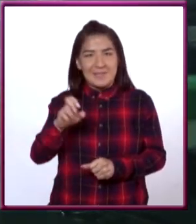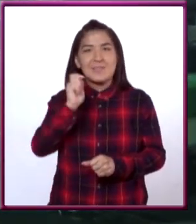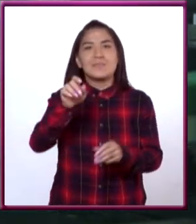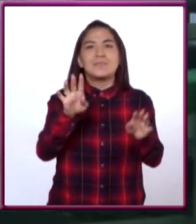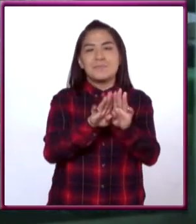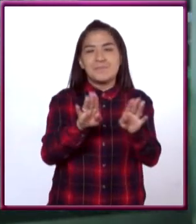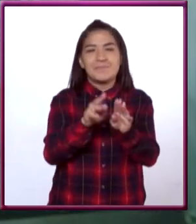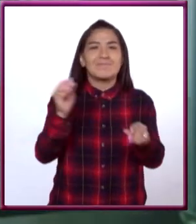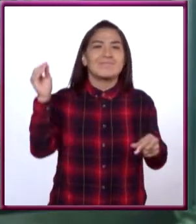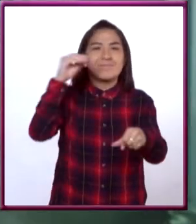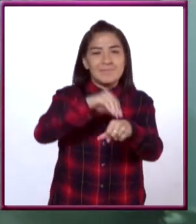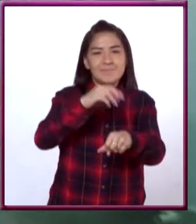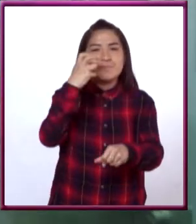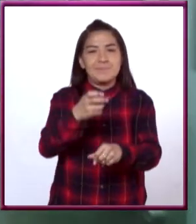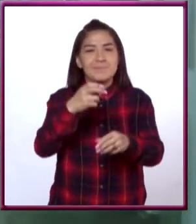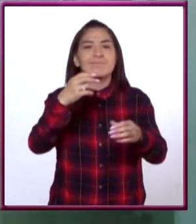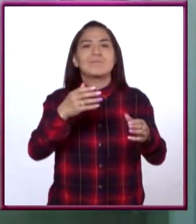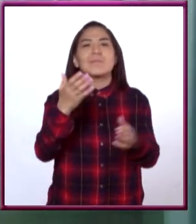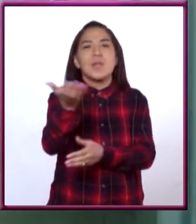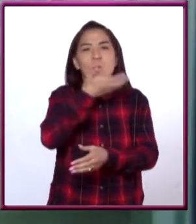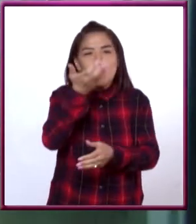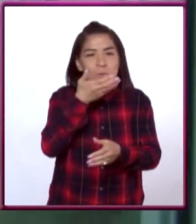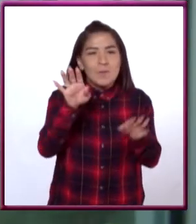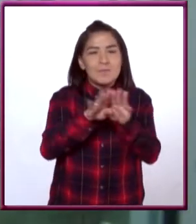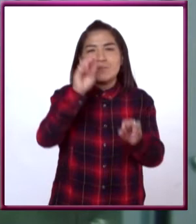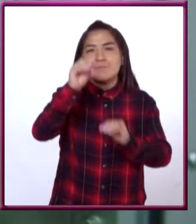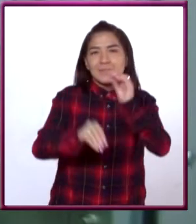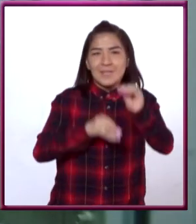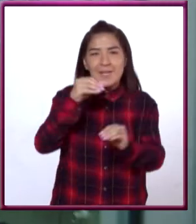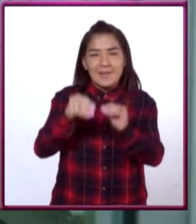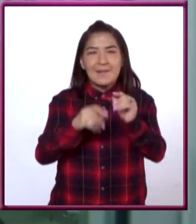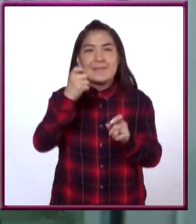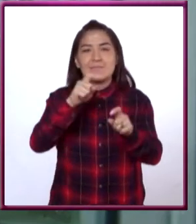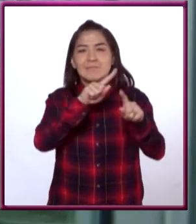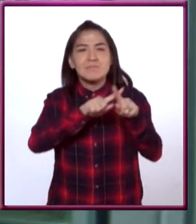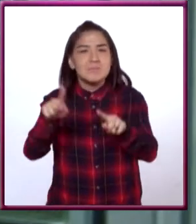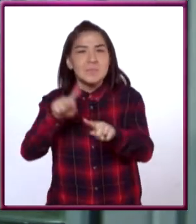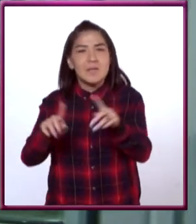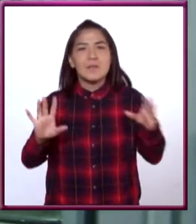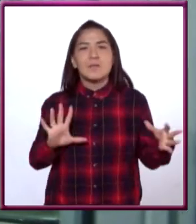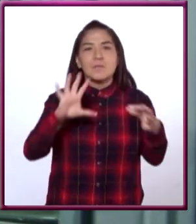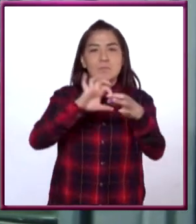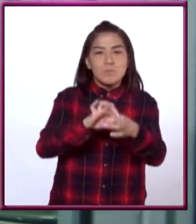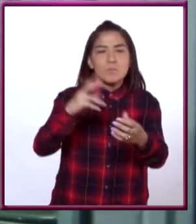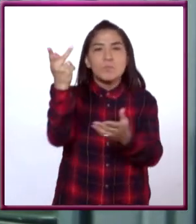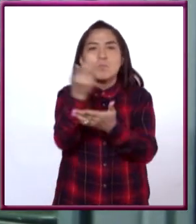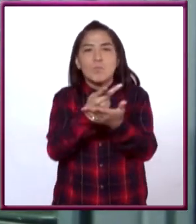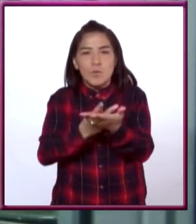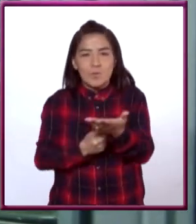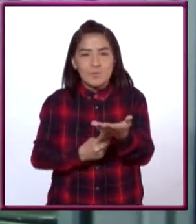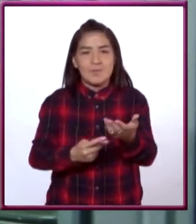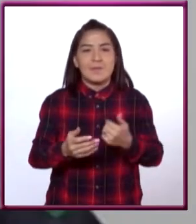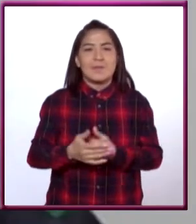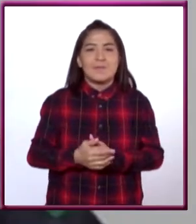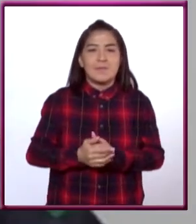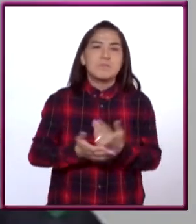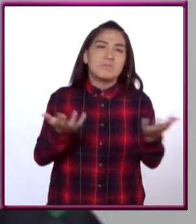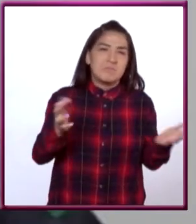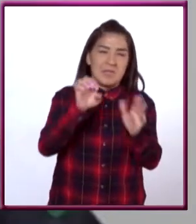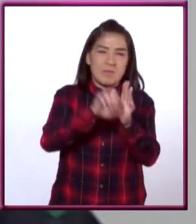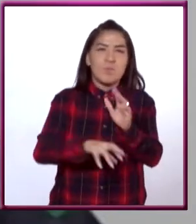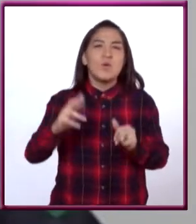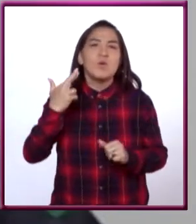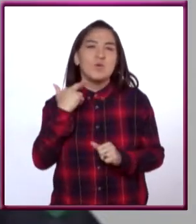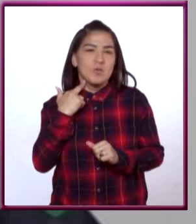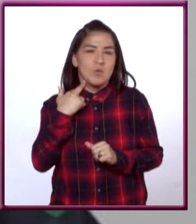establecer rutinas y generación de referencias, las cuales pasan a programas, es decir, algún